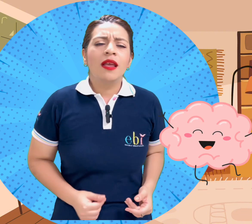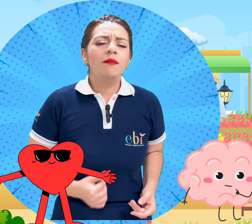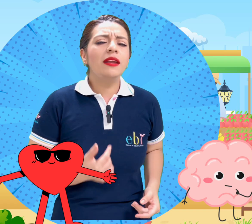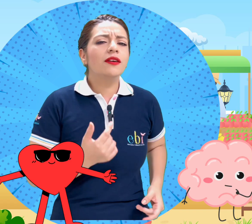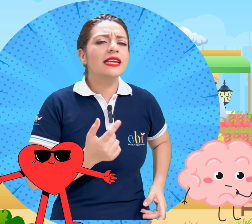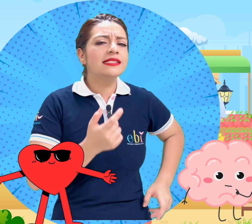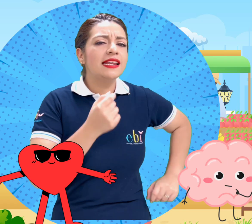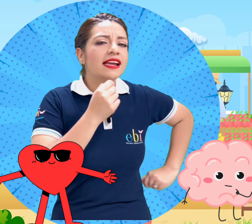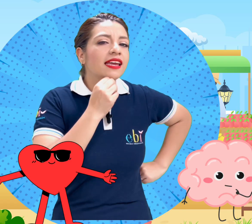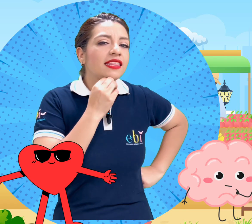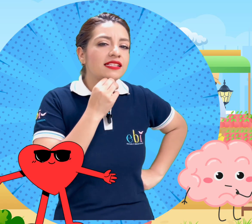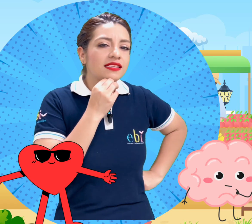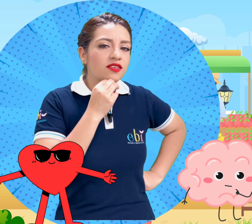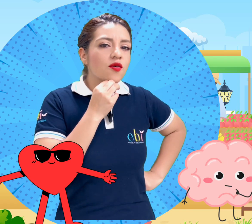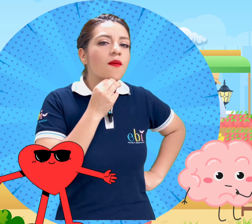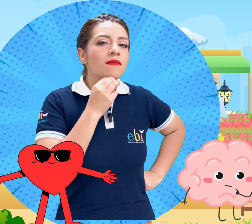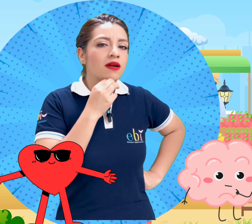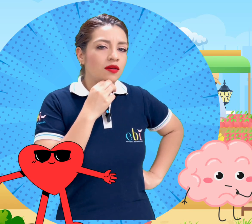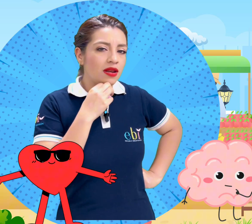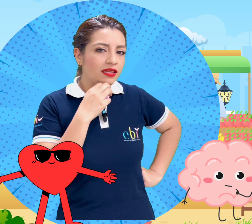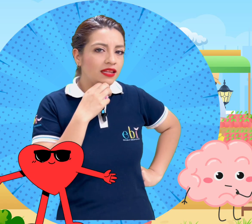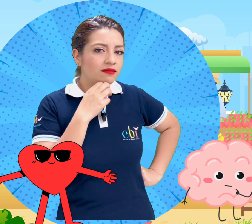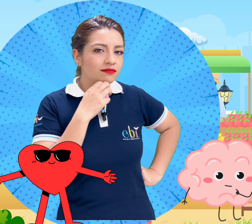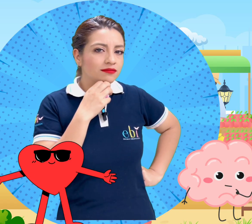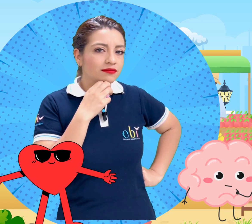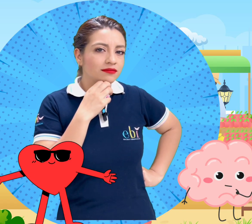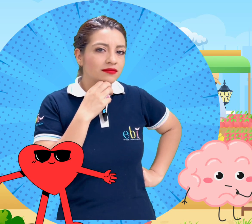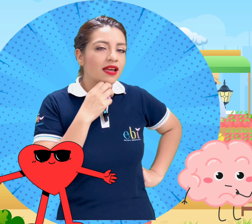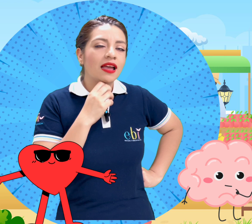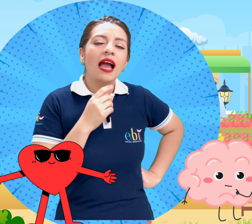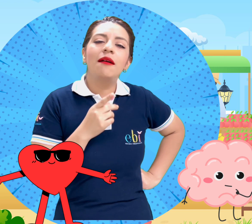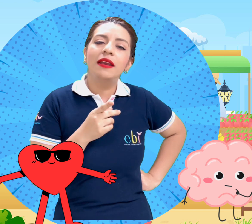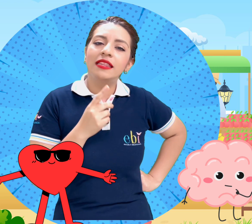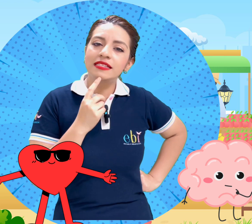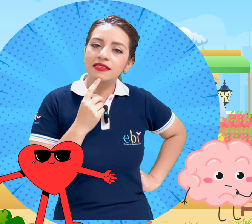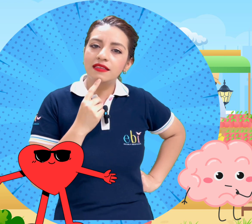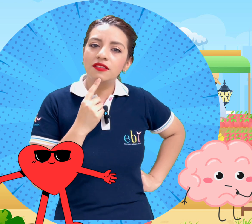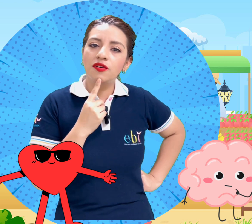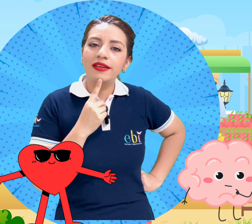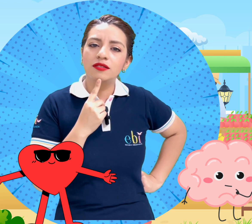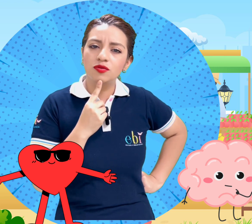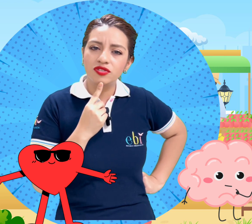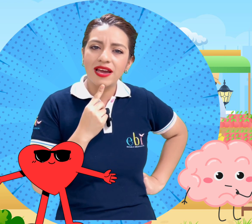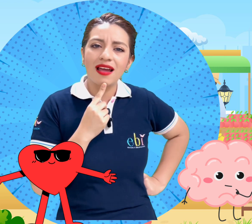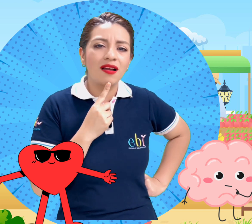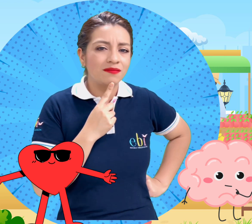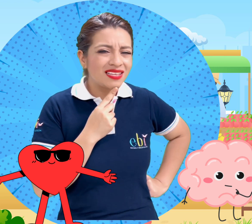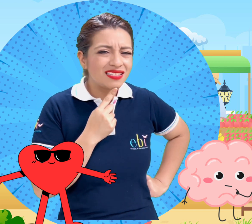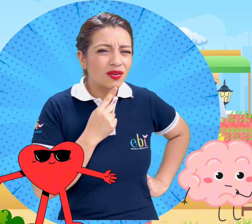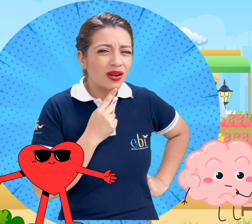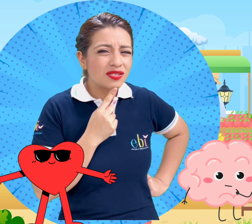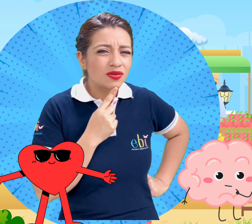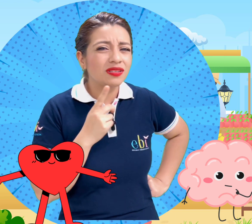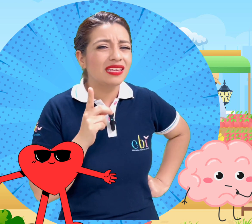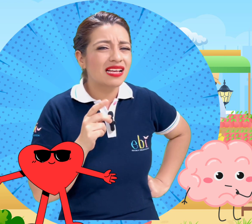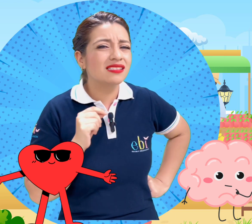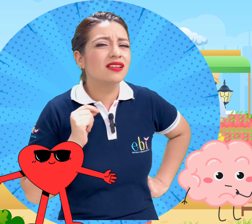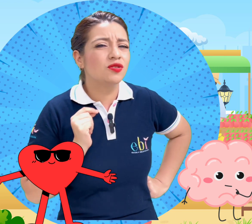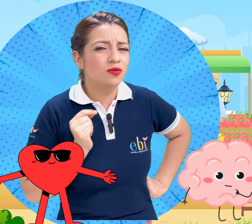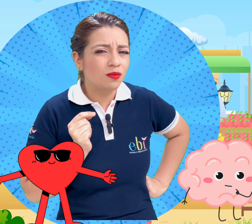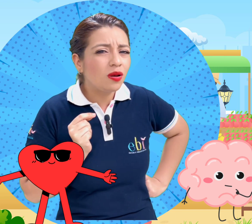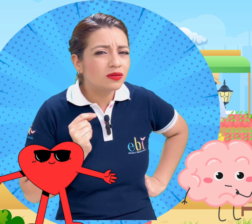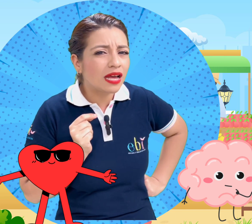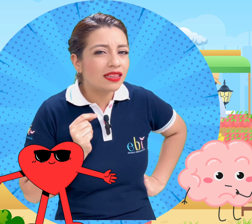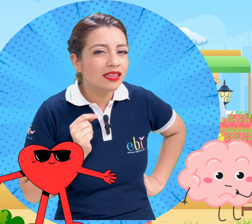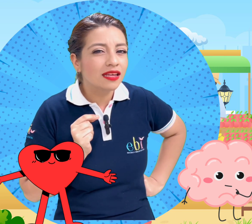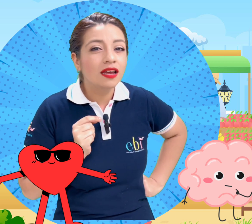Cerebro. ¿Pero qué será que decidió Manuelita? ¿Habrá decidido escuchar a Mr. Corazón y hacer